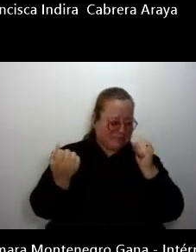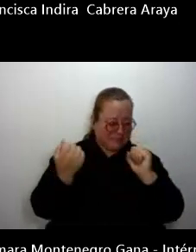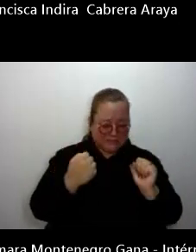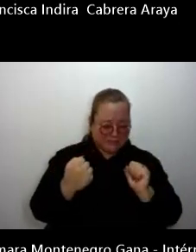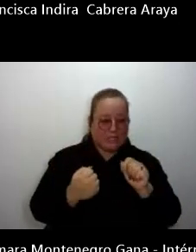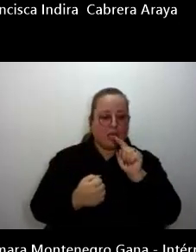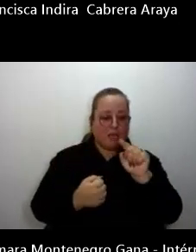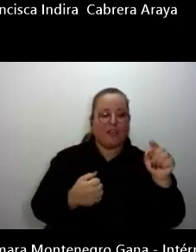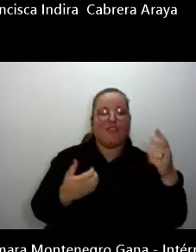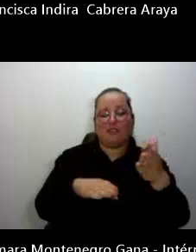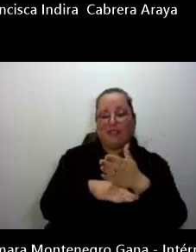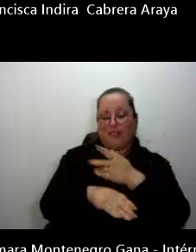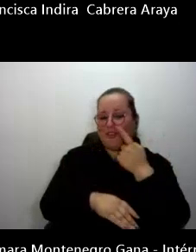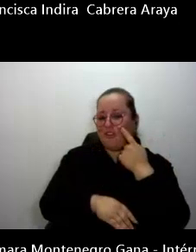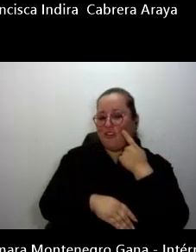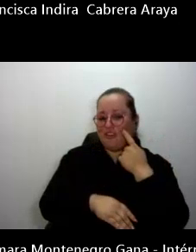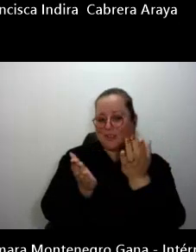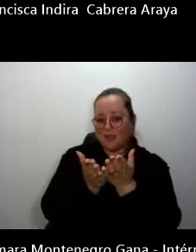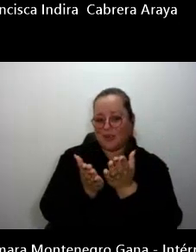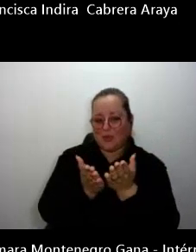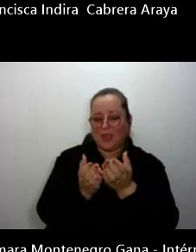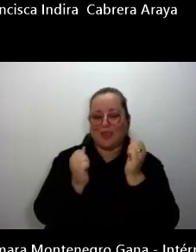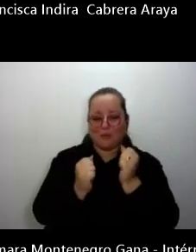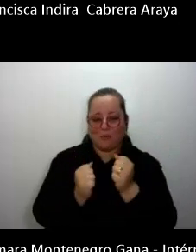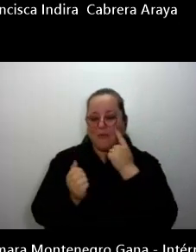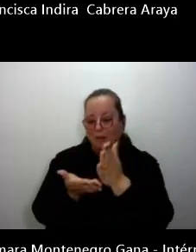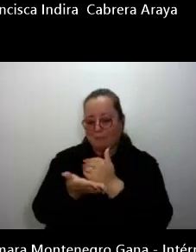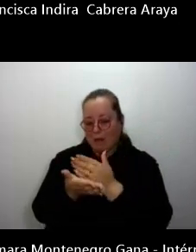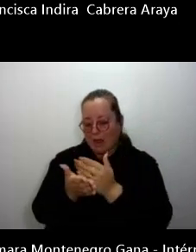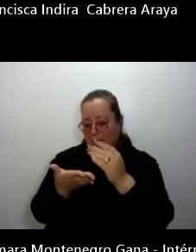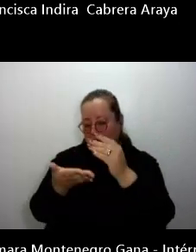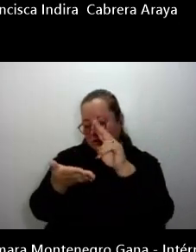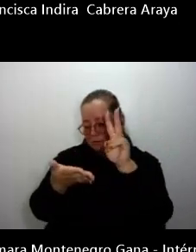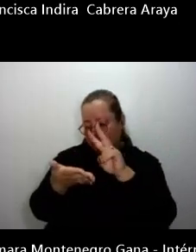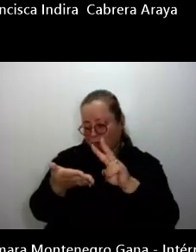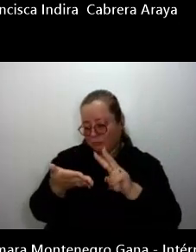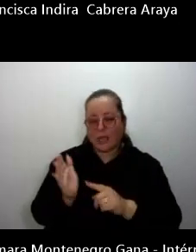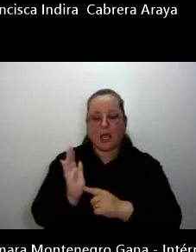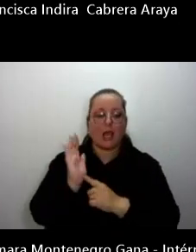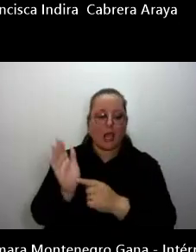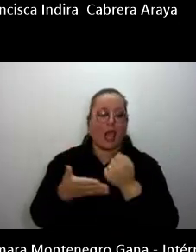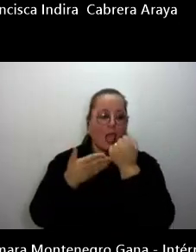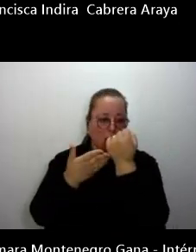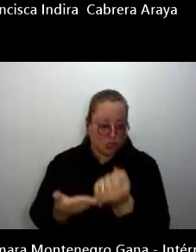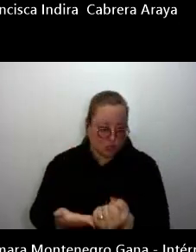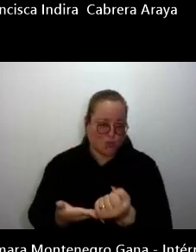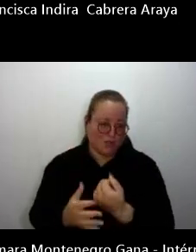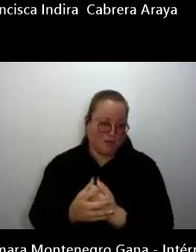cabalidad al estudiante y toda la información que contempla el plan de acompañamiento emocional y conductual.